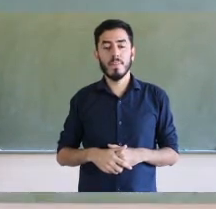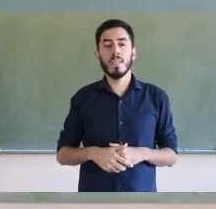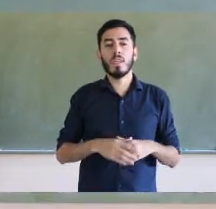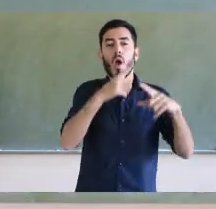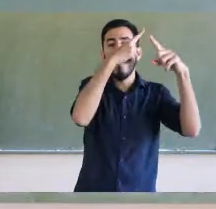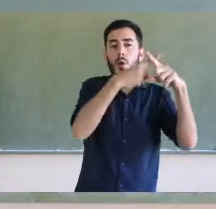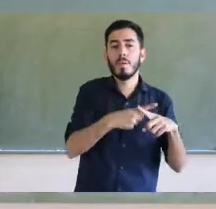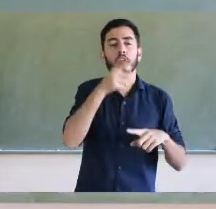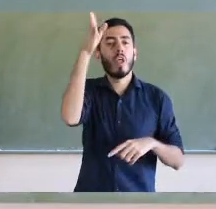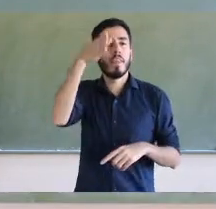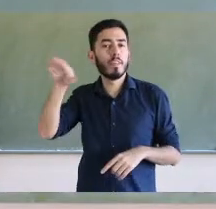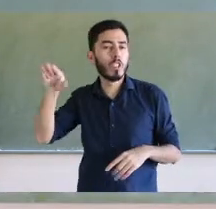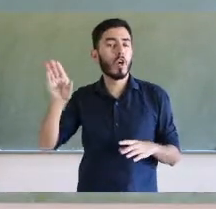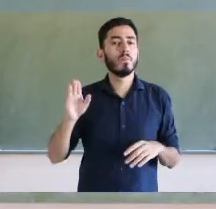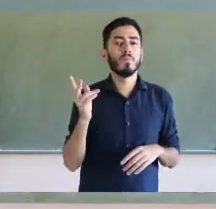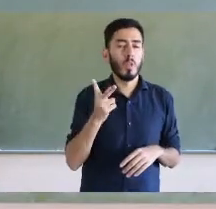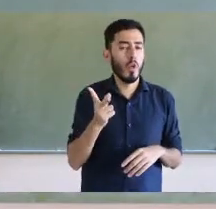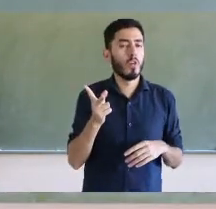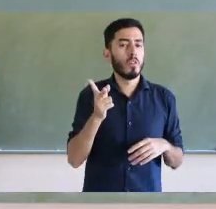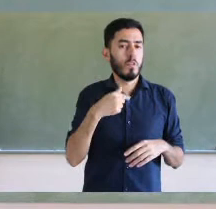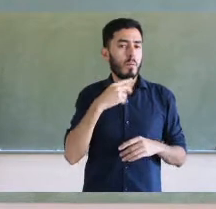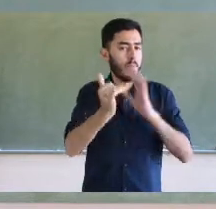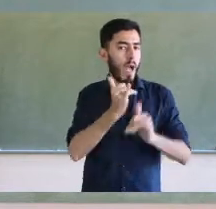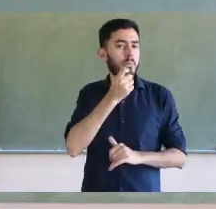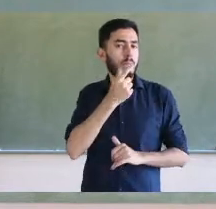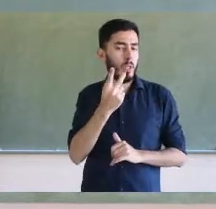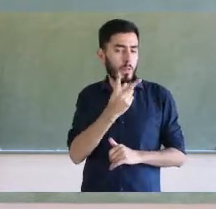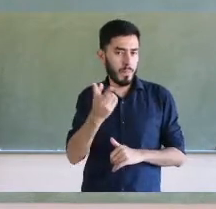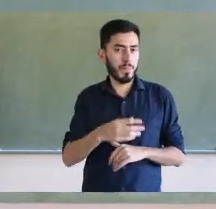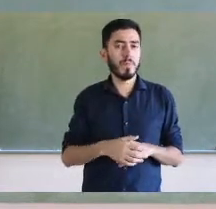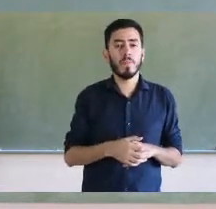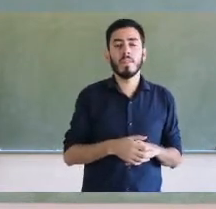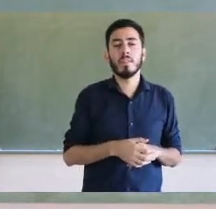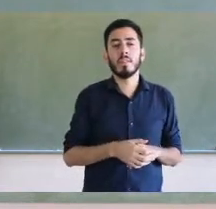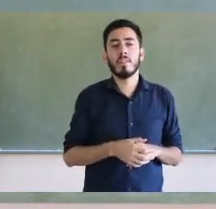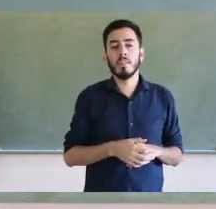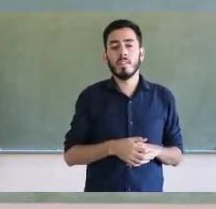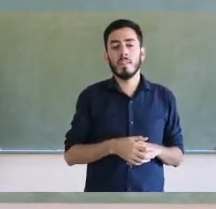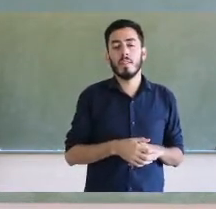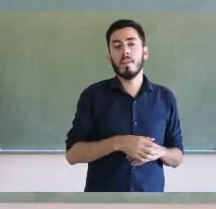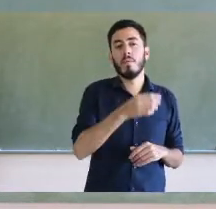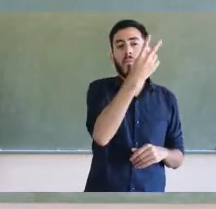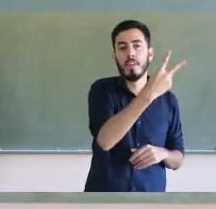Multiplicación y división de fracciones. Vamos a ver dos ejemplos. Por ejemplo, 21